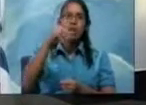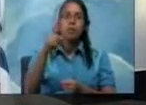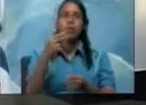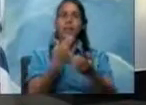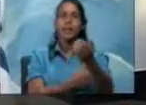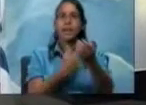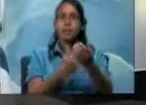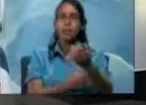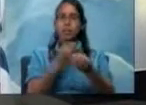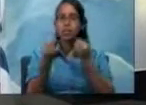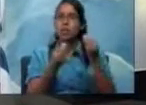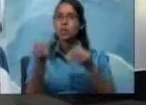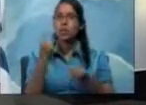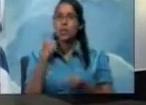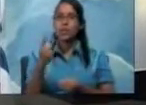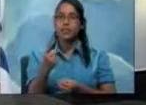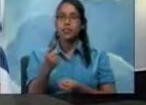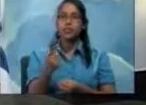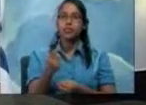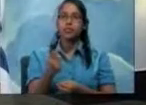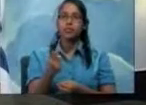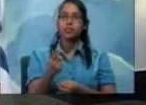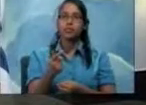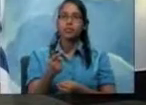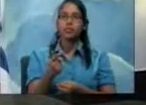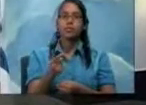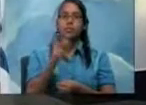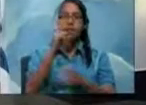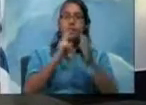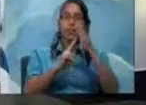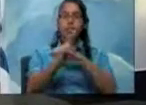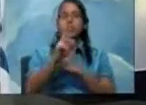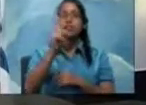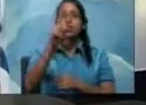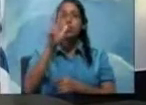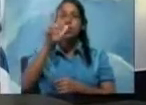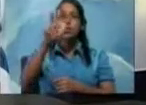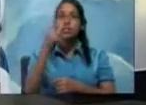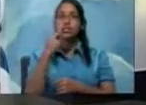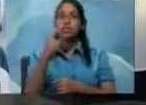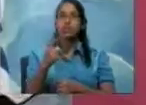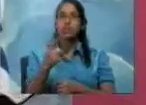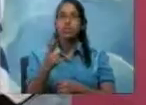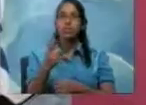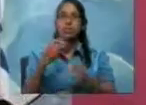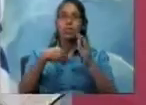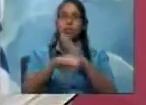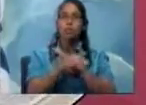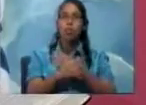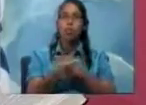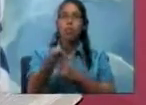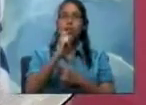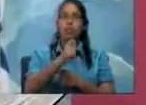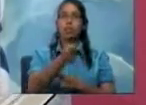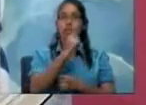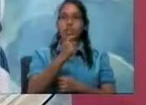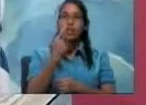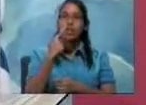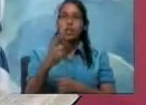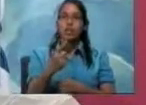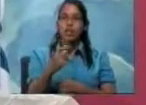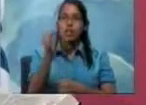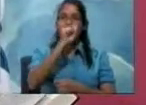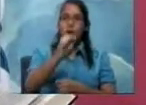Lester cómo le dijo SIM Pedro en el versículo 3 voy a pescar Cómo dijo